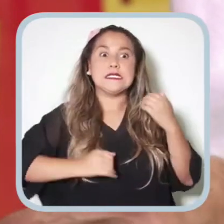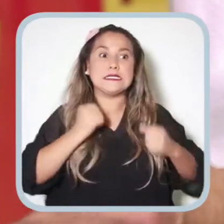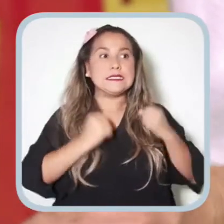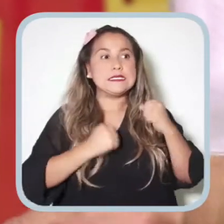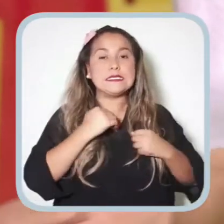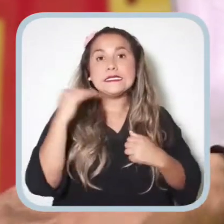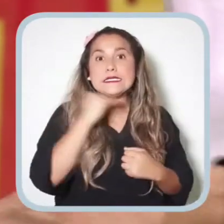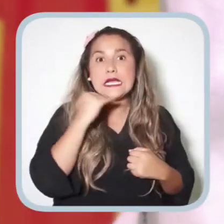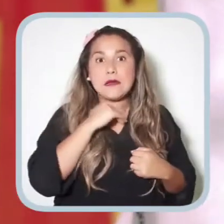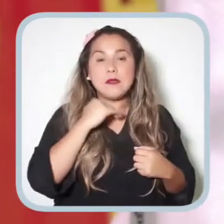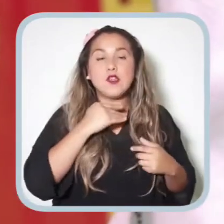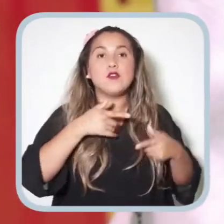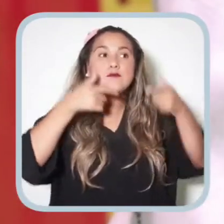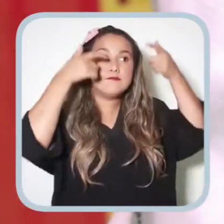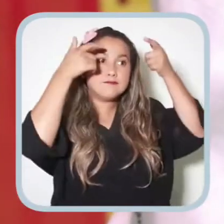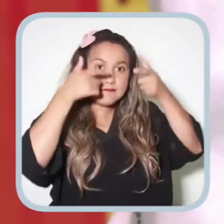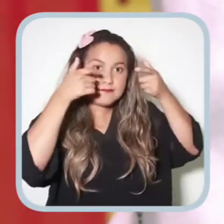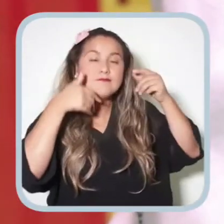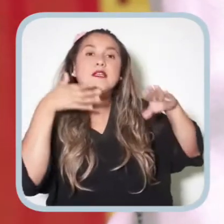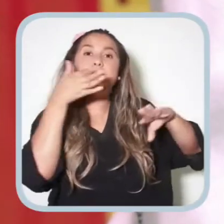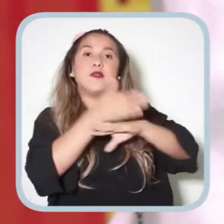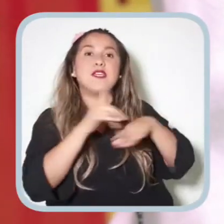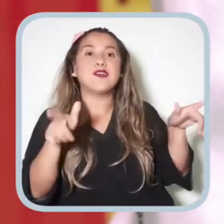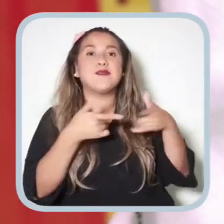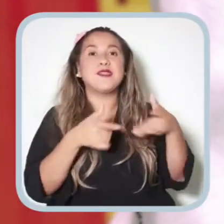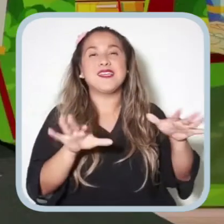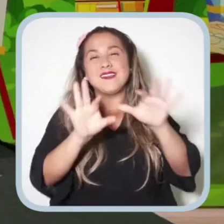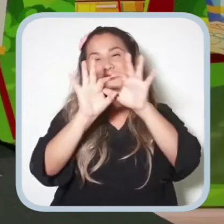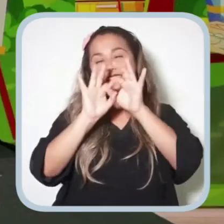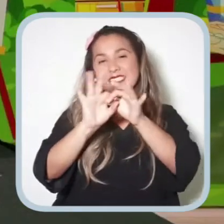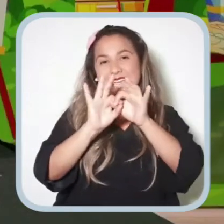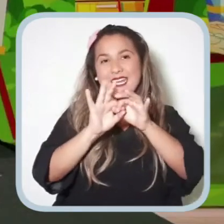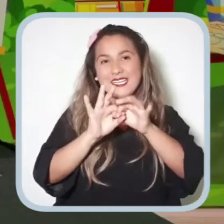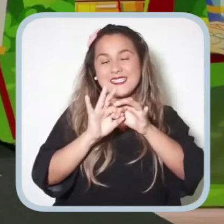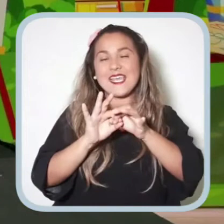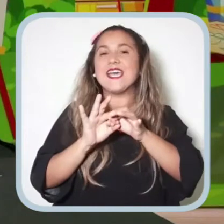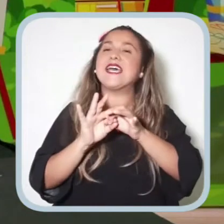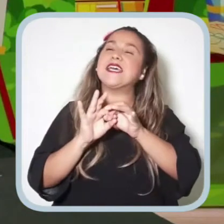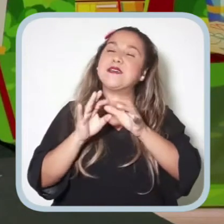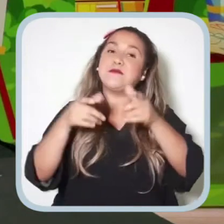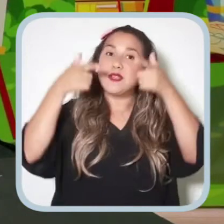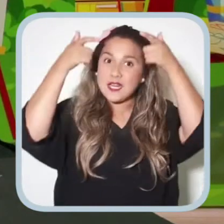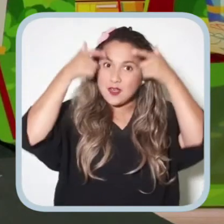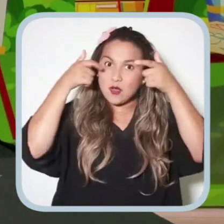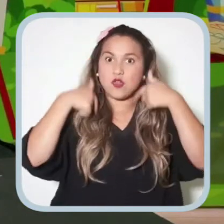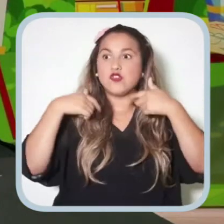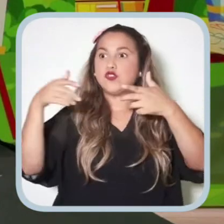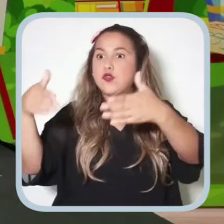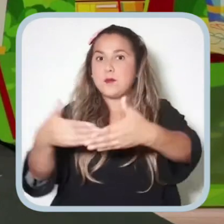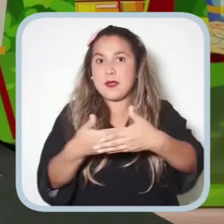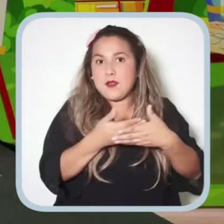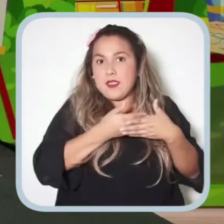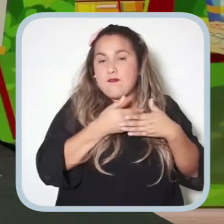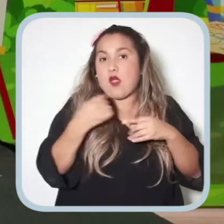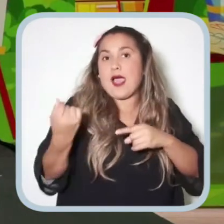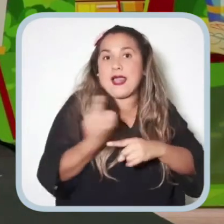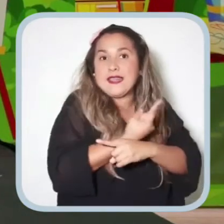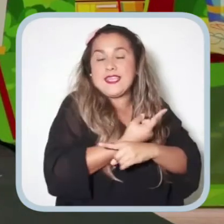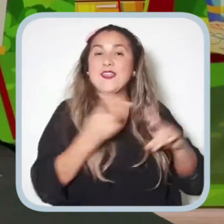a mi cumpleaños por Zoom! ¡Gracias por el gorro divertido que me fabricaste! ¡Me lo llevo inmediatamente y nos